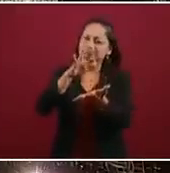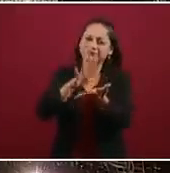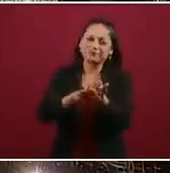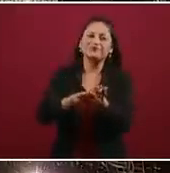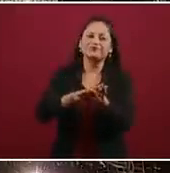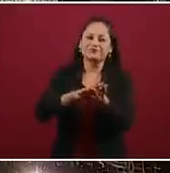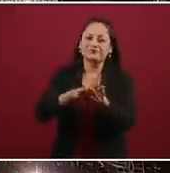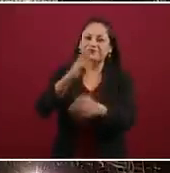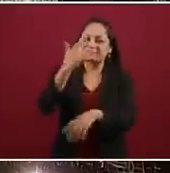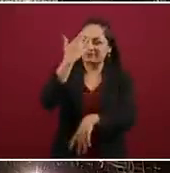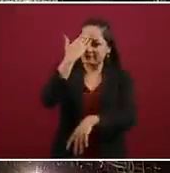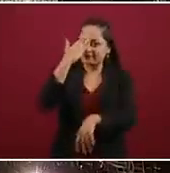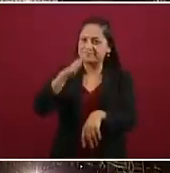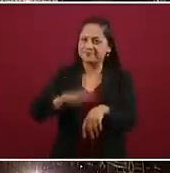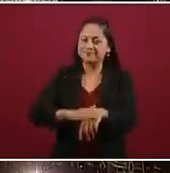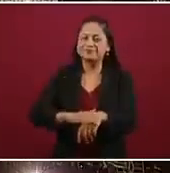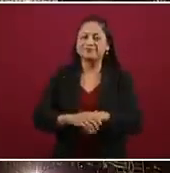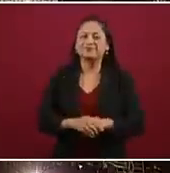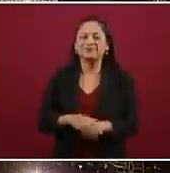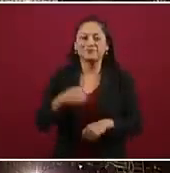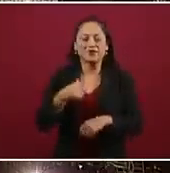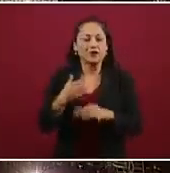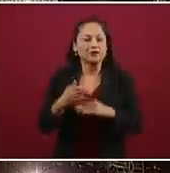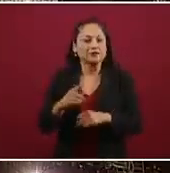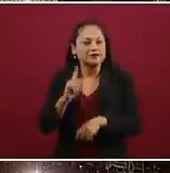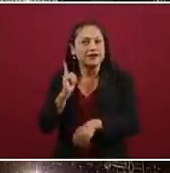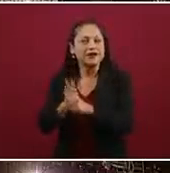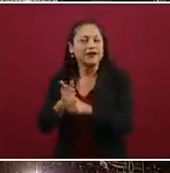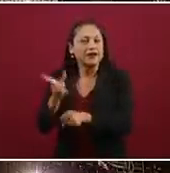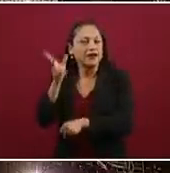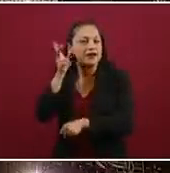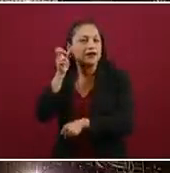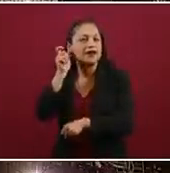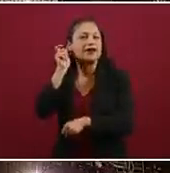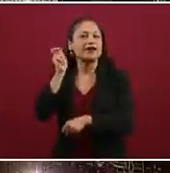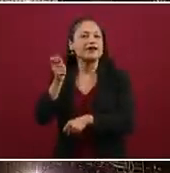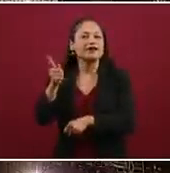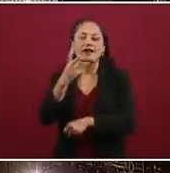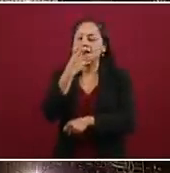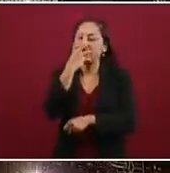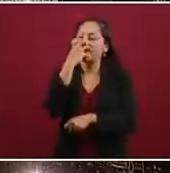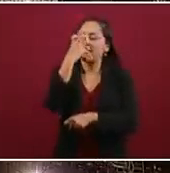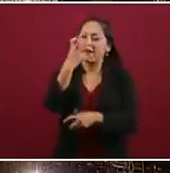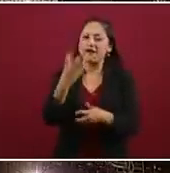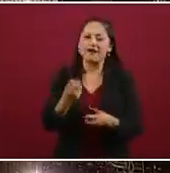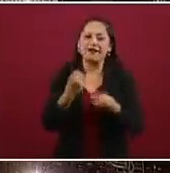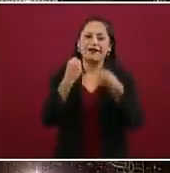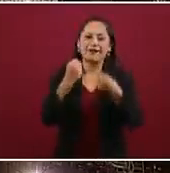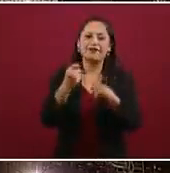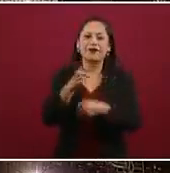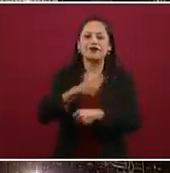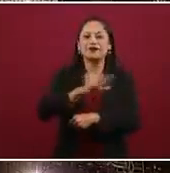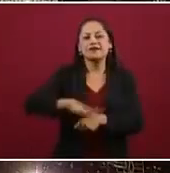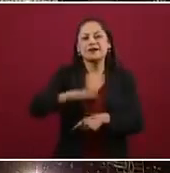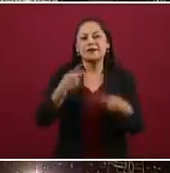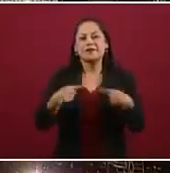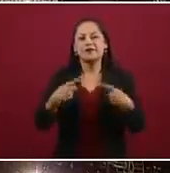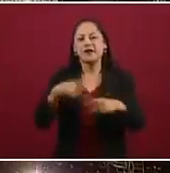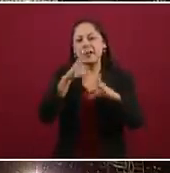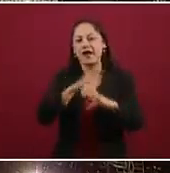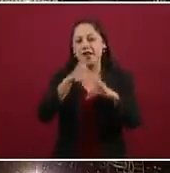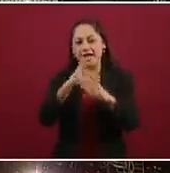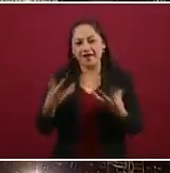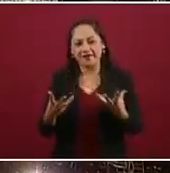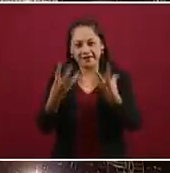ahí estoy oyendo también una voz poderosa en el escenario y claro, la gente corea, además de que ya pasó algo